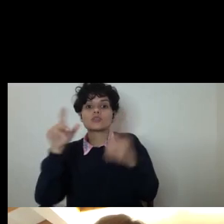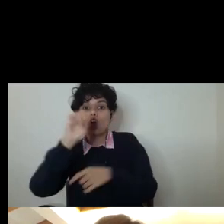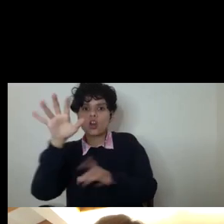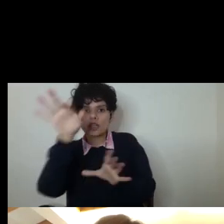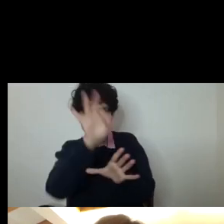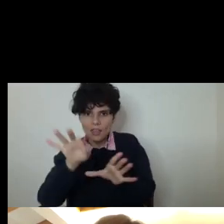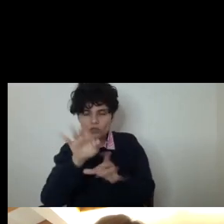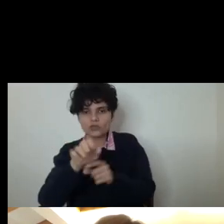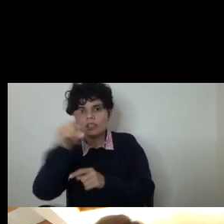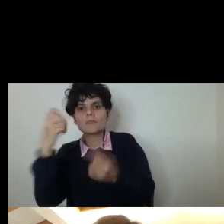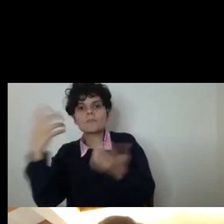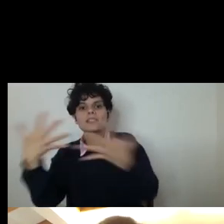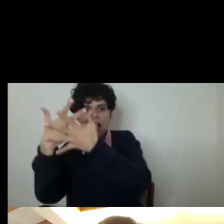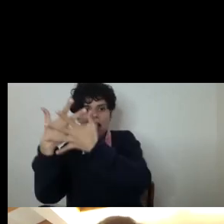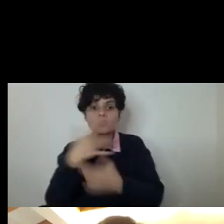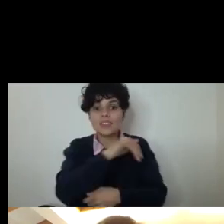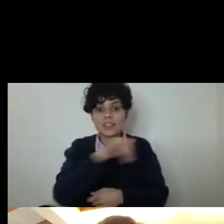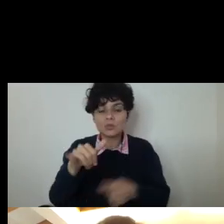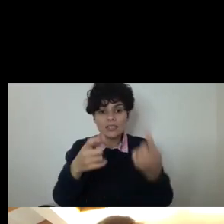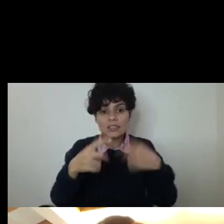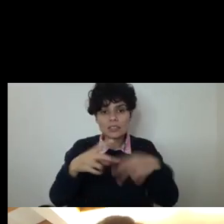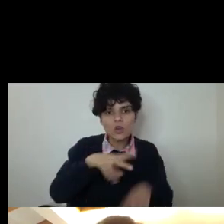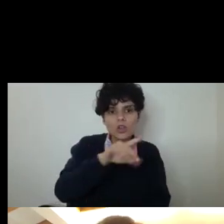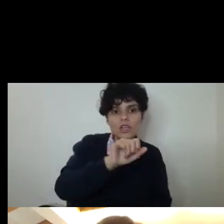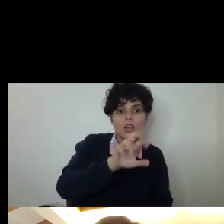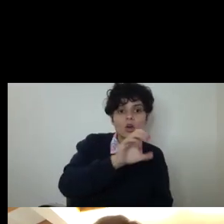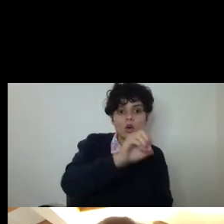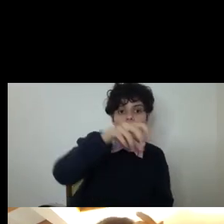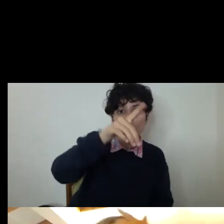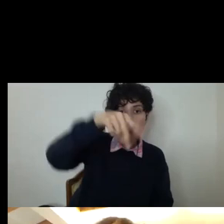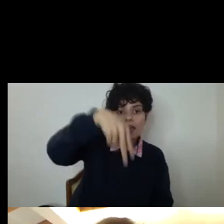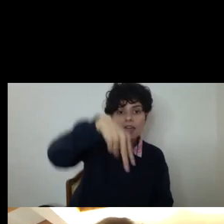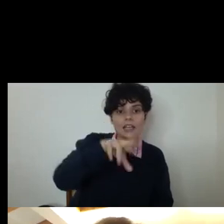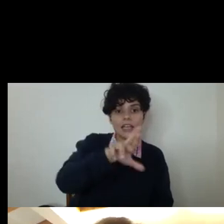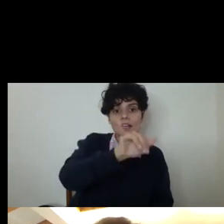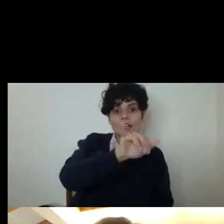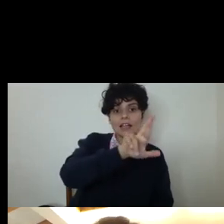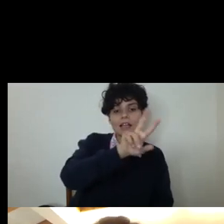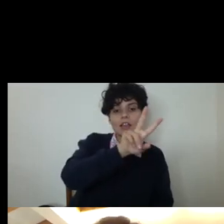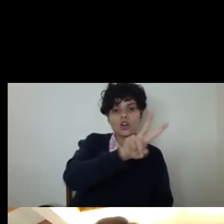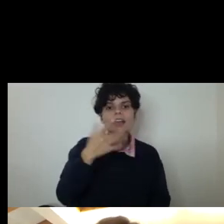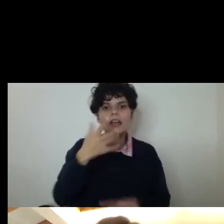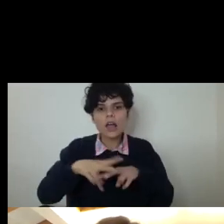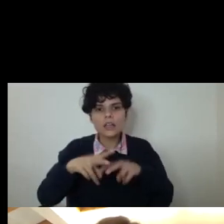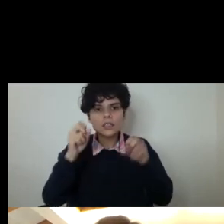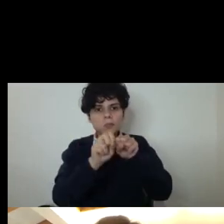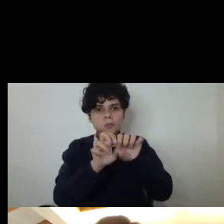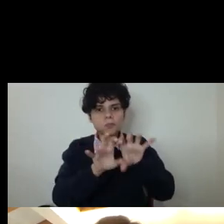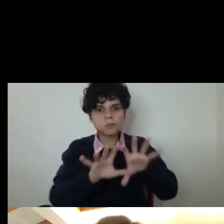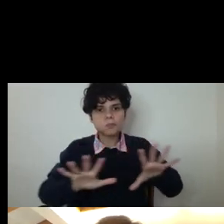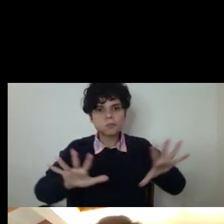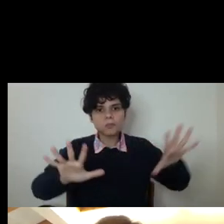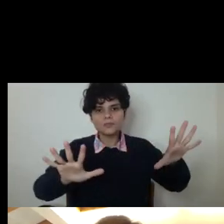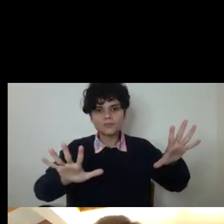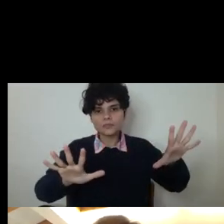tratamos inyectamos con el ODN RIR2, ustedes ven cómo disminuye la expresión por fluorescencia,